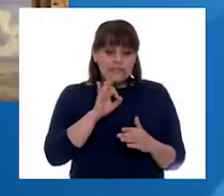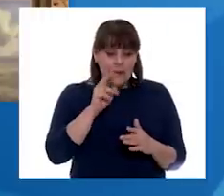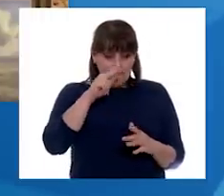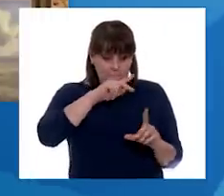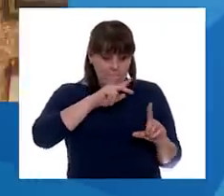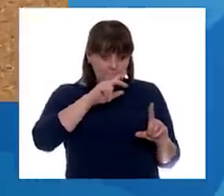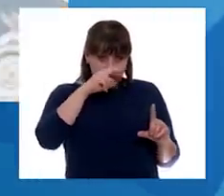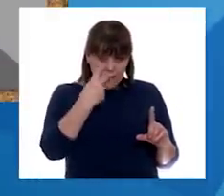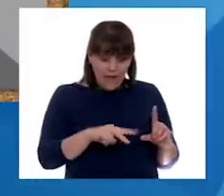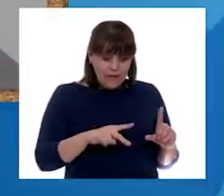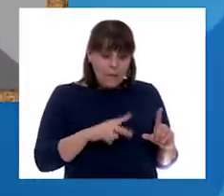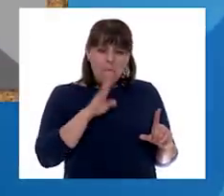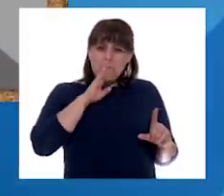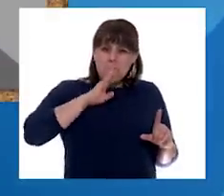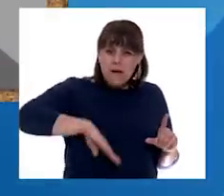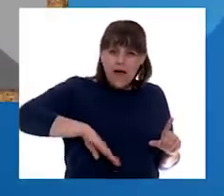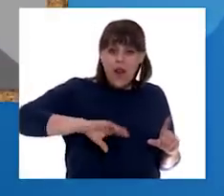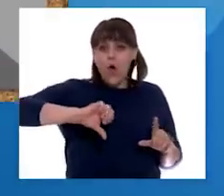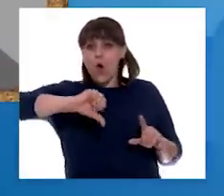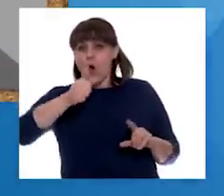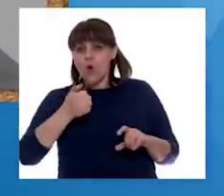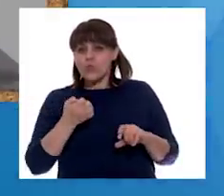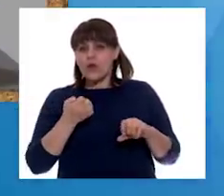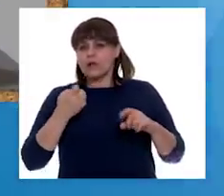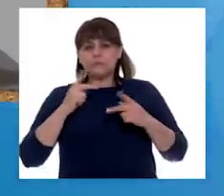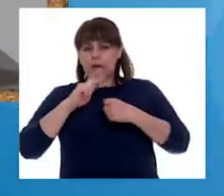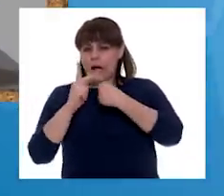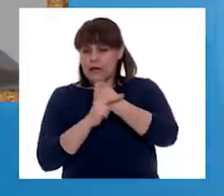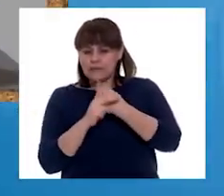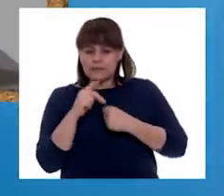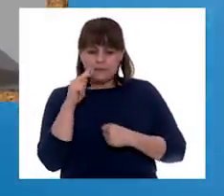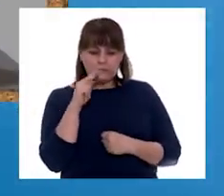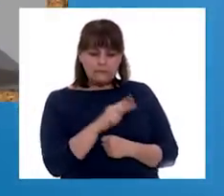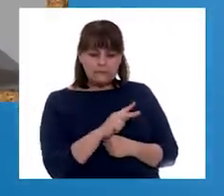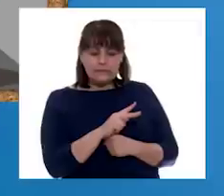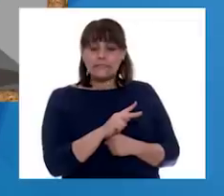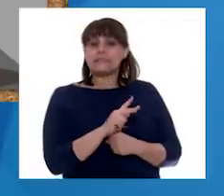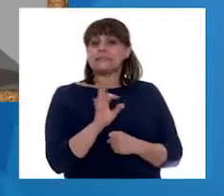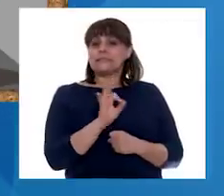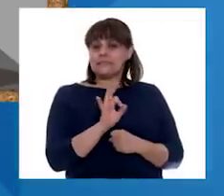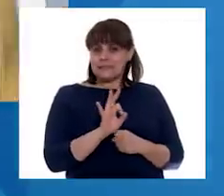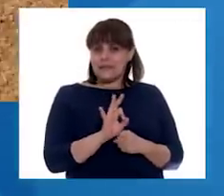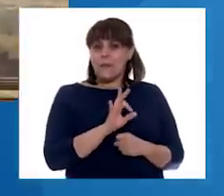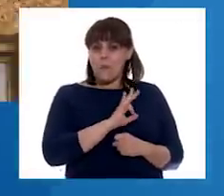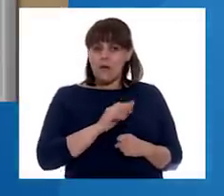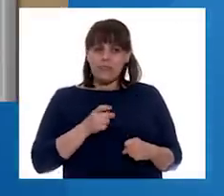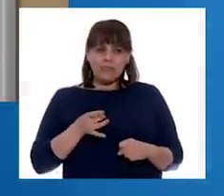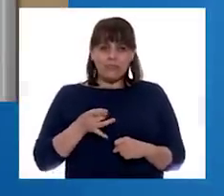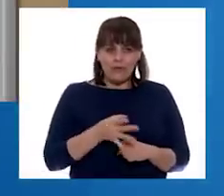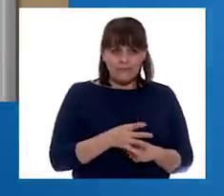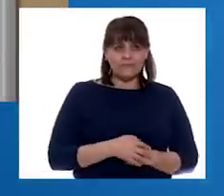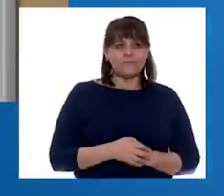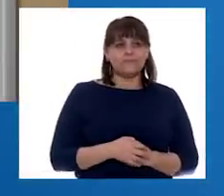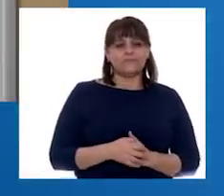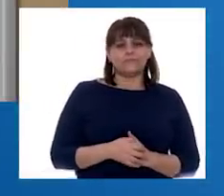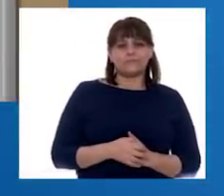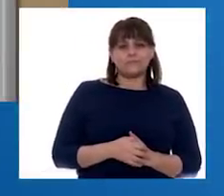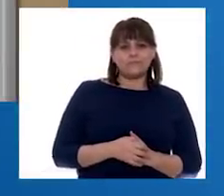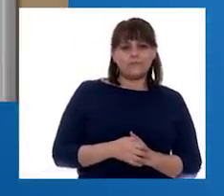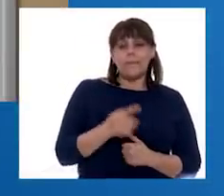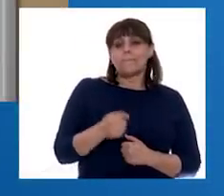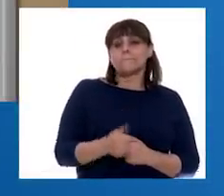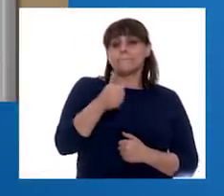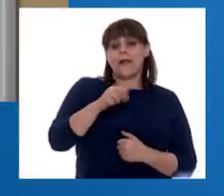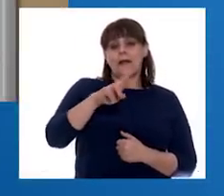que pondrían a prueba al México Independiente. Segunda parte. La Primera